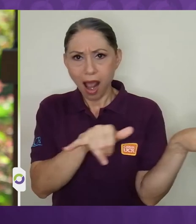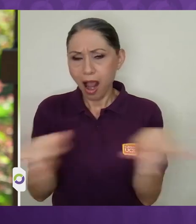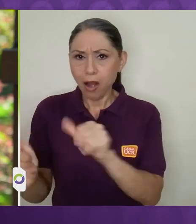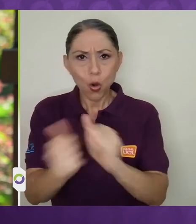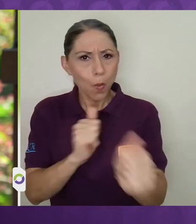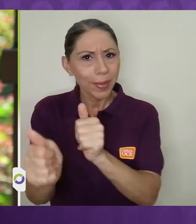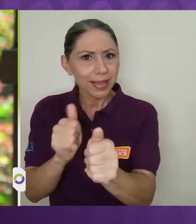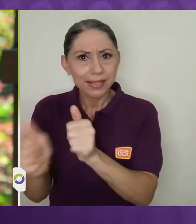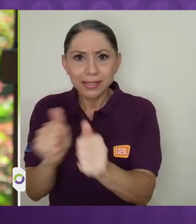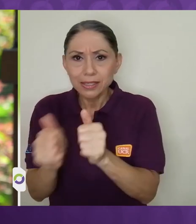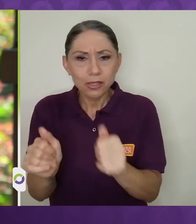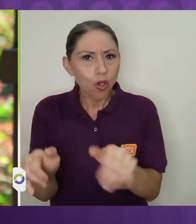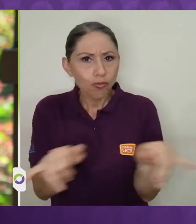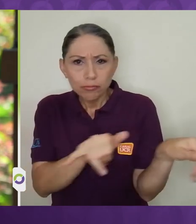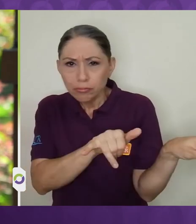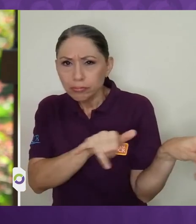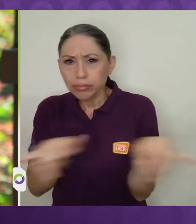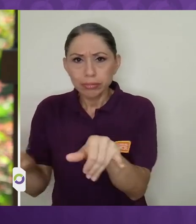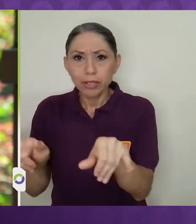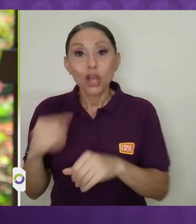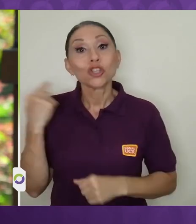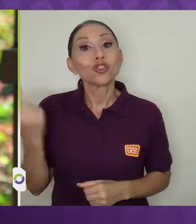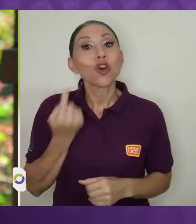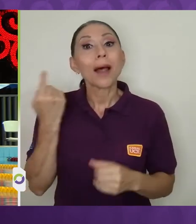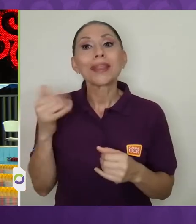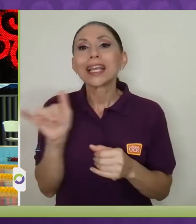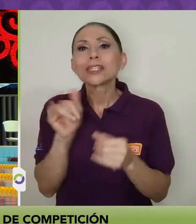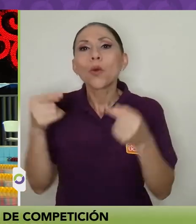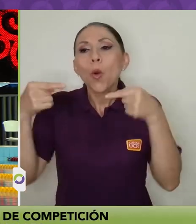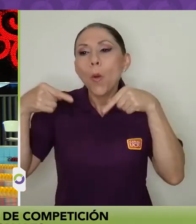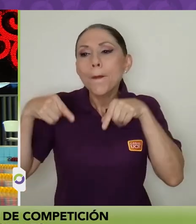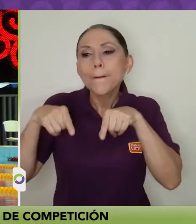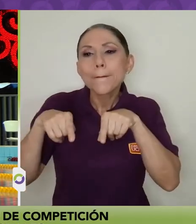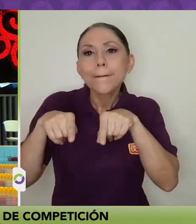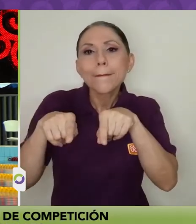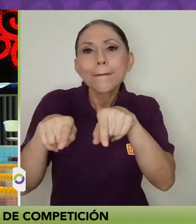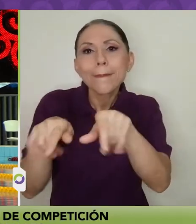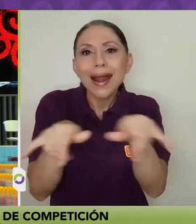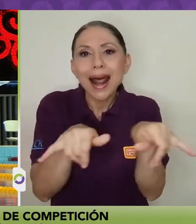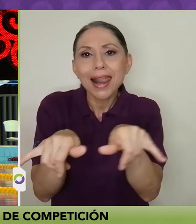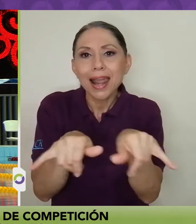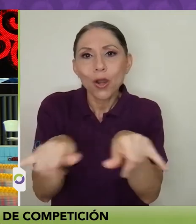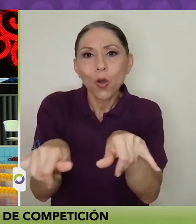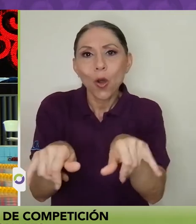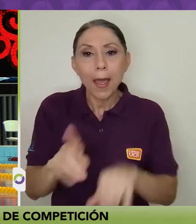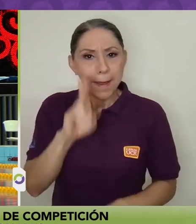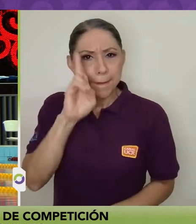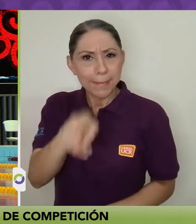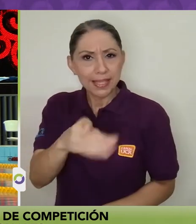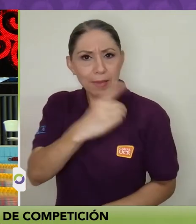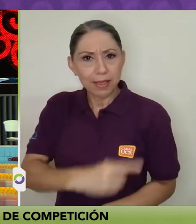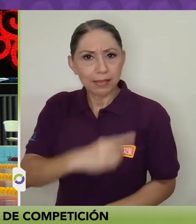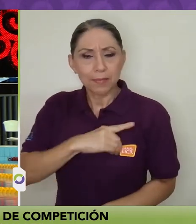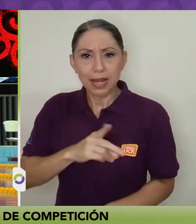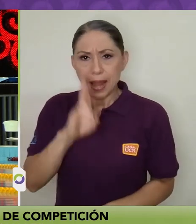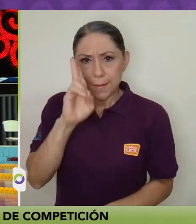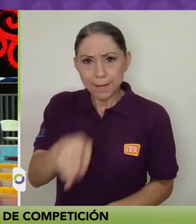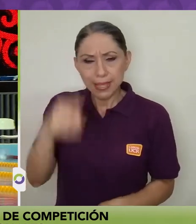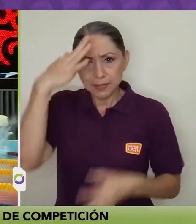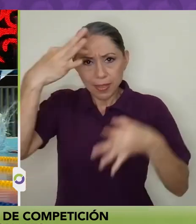de competición, por decirlo así, solo que es un paralelo a la misma disciplina está ahí, la